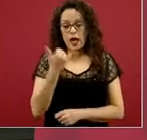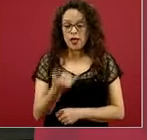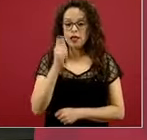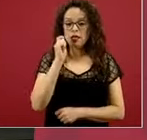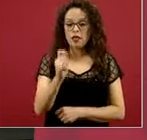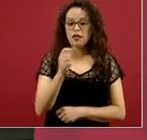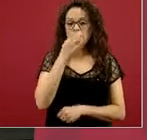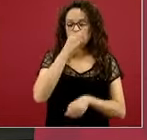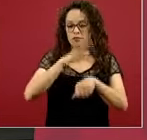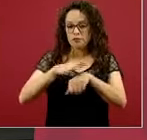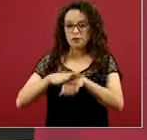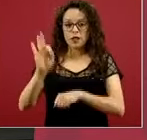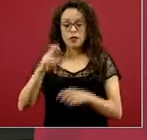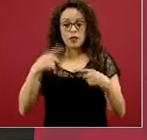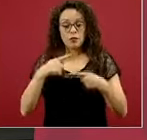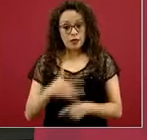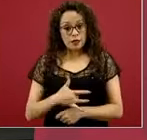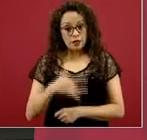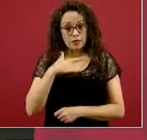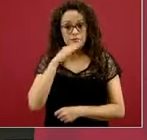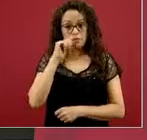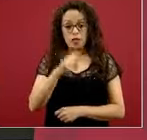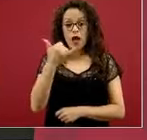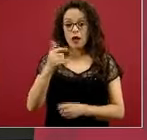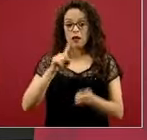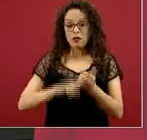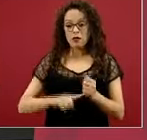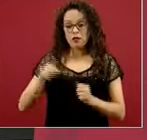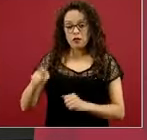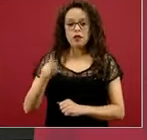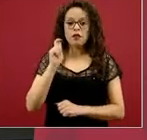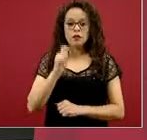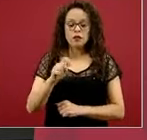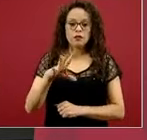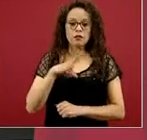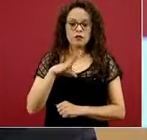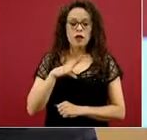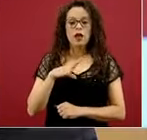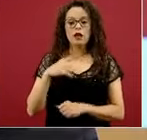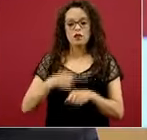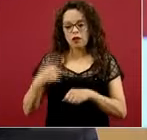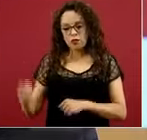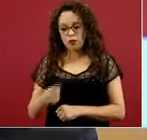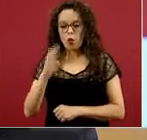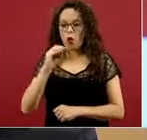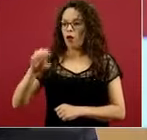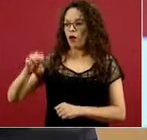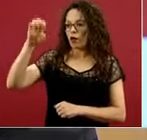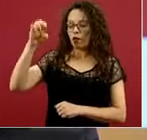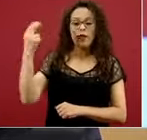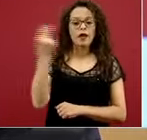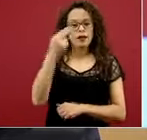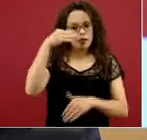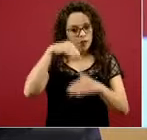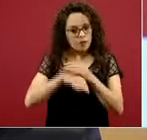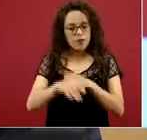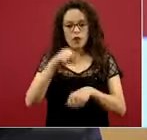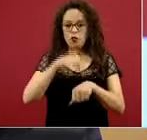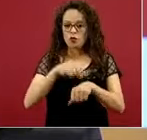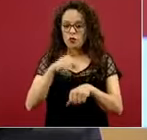una persona que tiene síntomas y pertenece a los grupos de riesgo, que se acerque a los servicios de salud. Esta parte de una atención